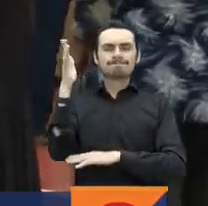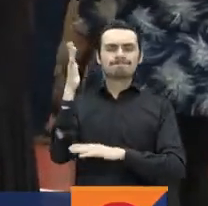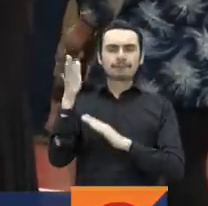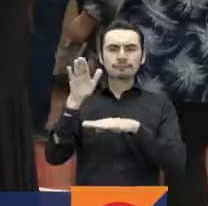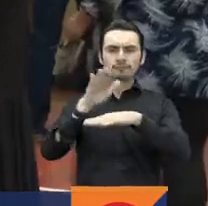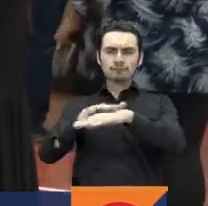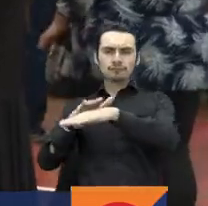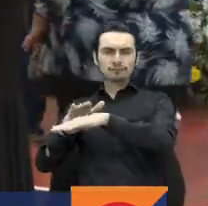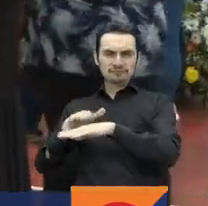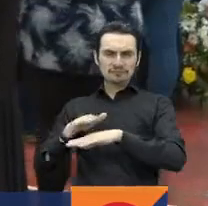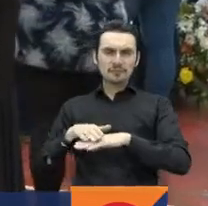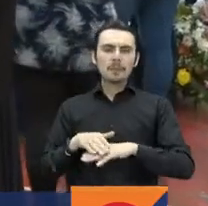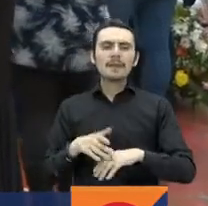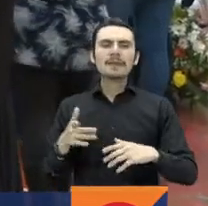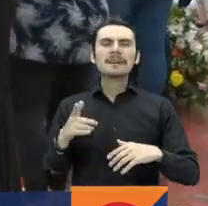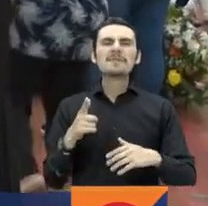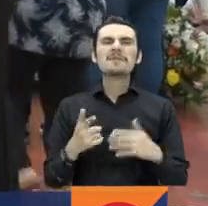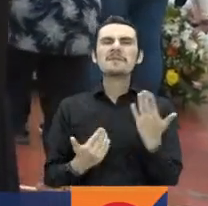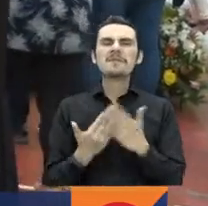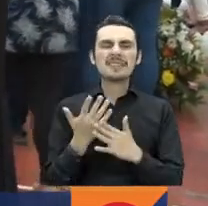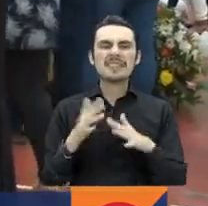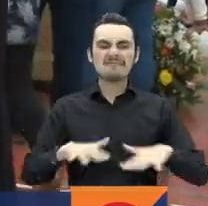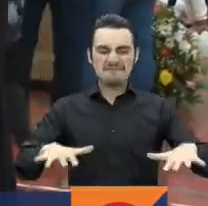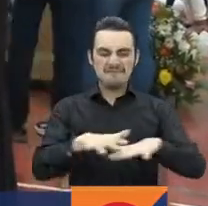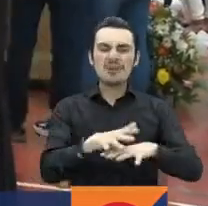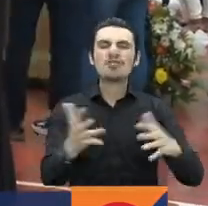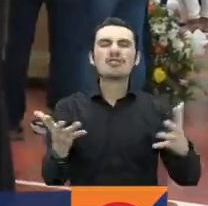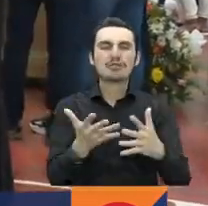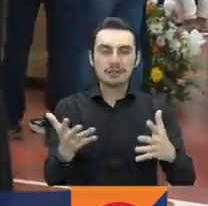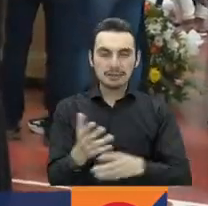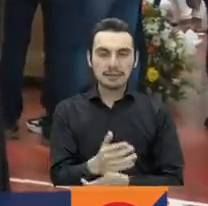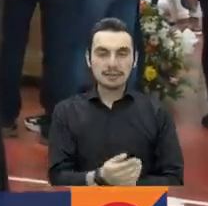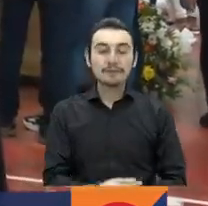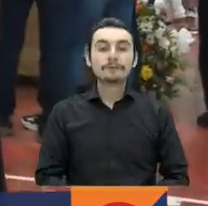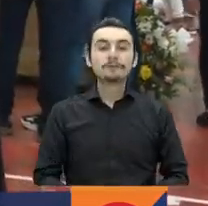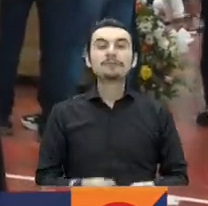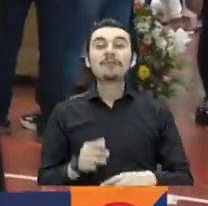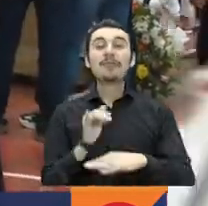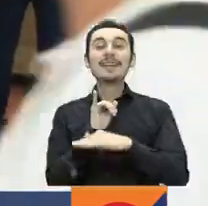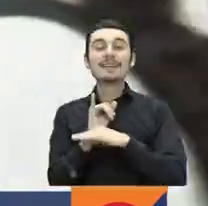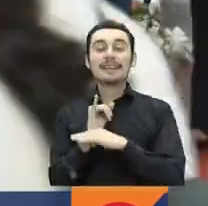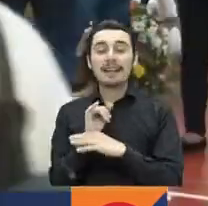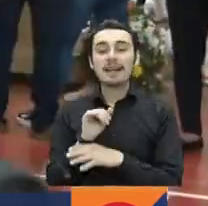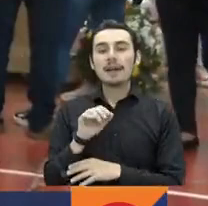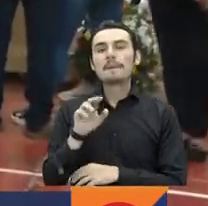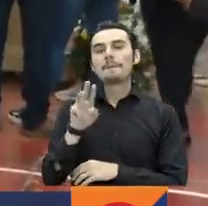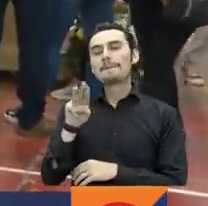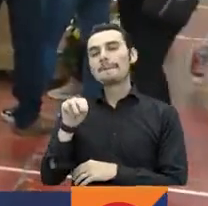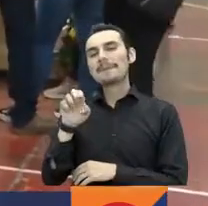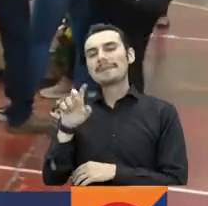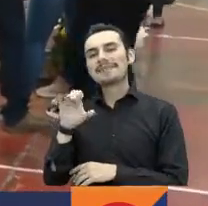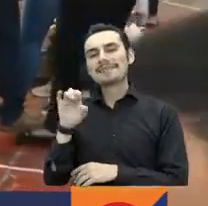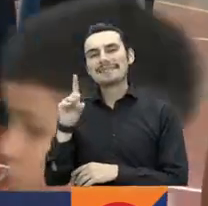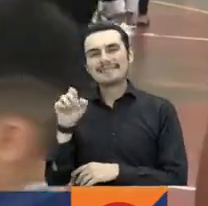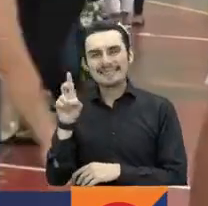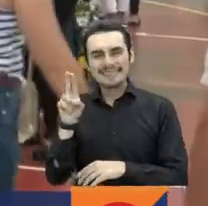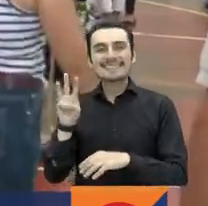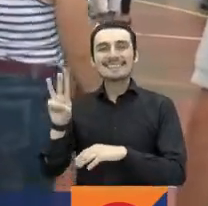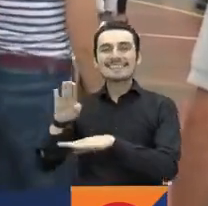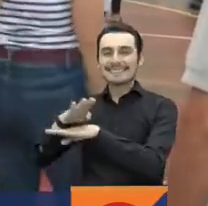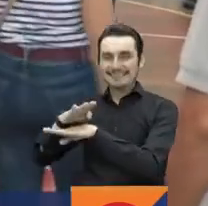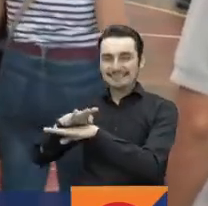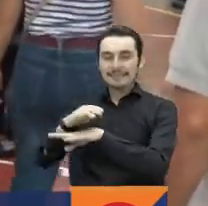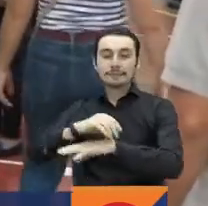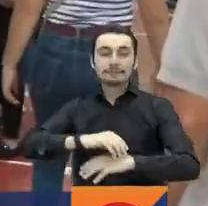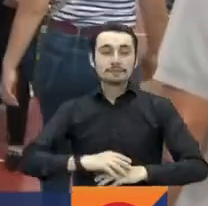al sepelio se va a realizar en la parroquia Nuestra Señora de las Mercedes a las 3 de la tarde y se